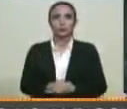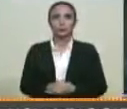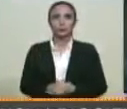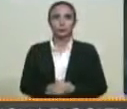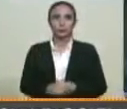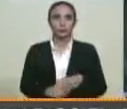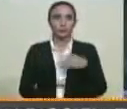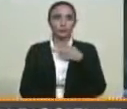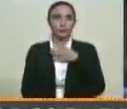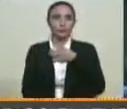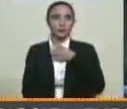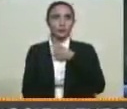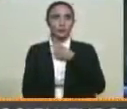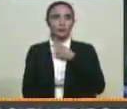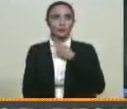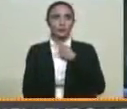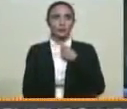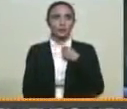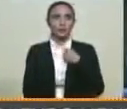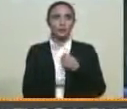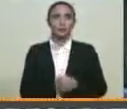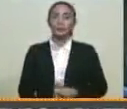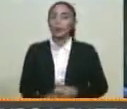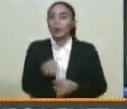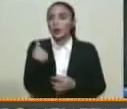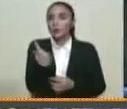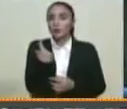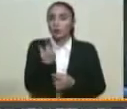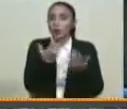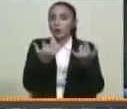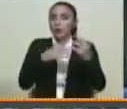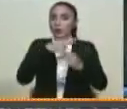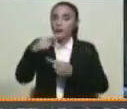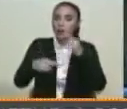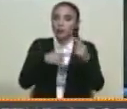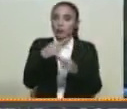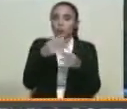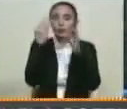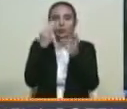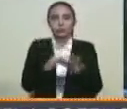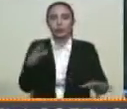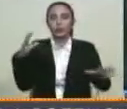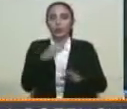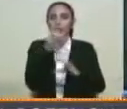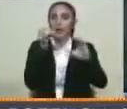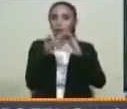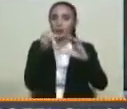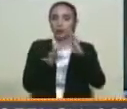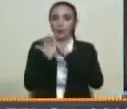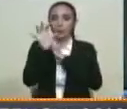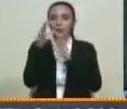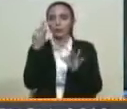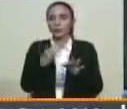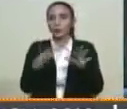venezolana. Solo la revolución ha hecho posible el milagro del carnet de la patria.